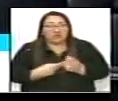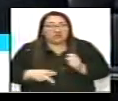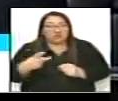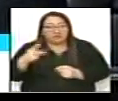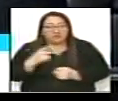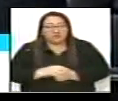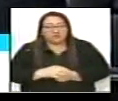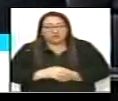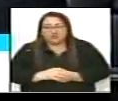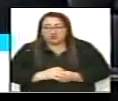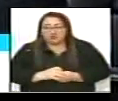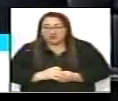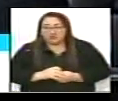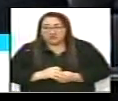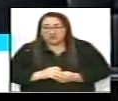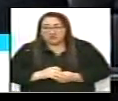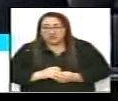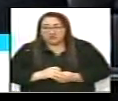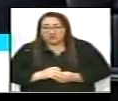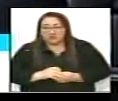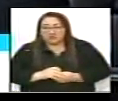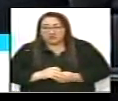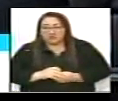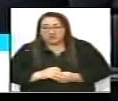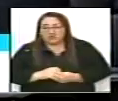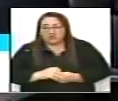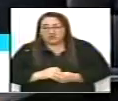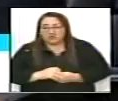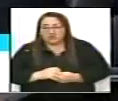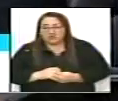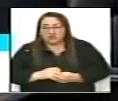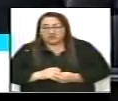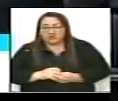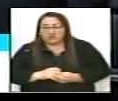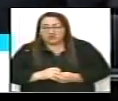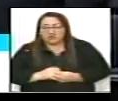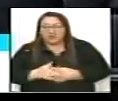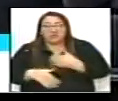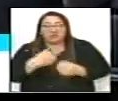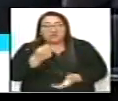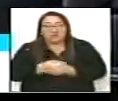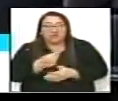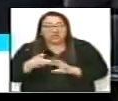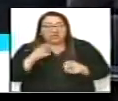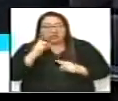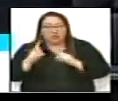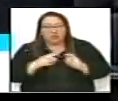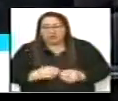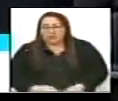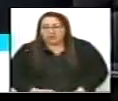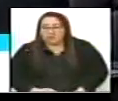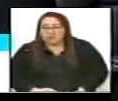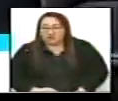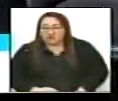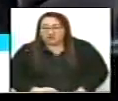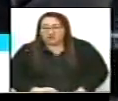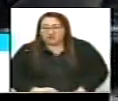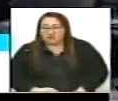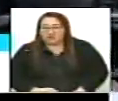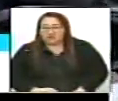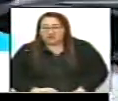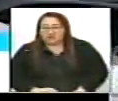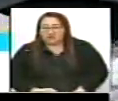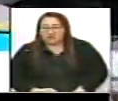exceden, digamos, el avance de obra frente a los pagos que se han hecho en la supervisora. Para que